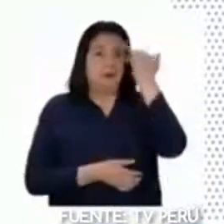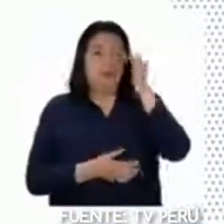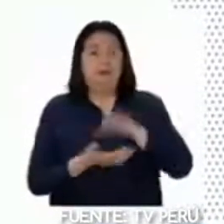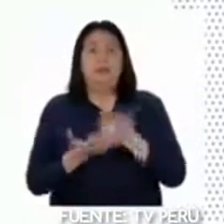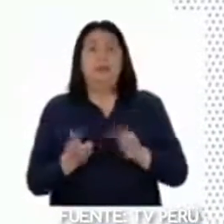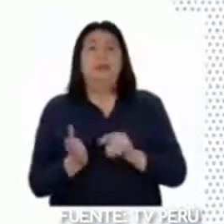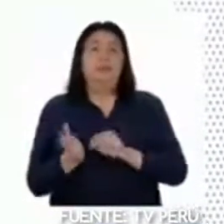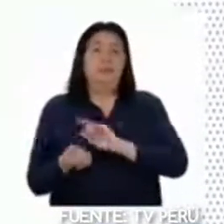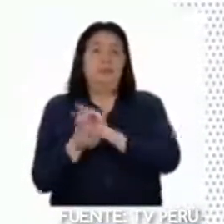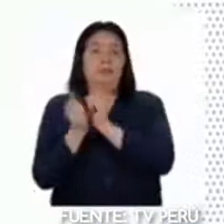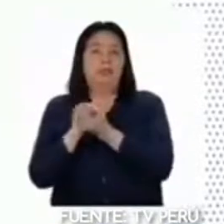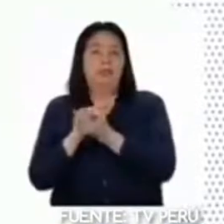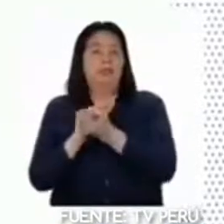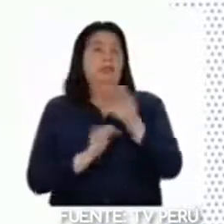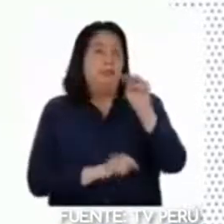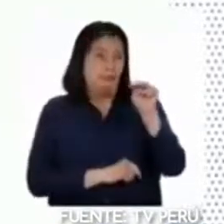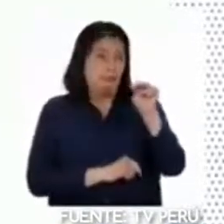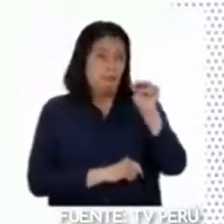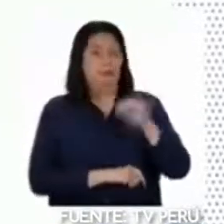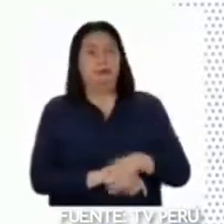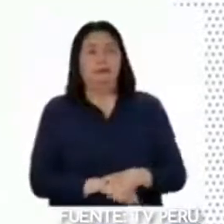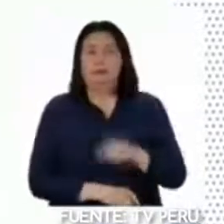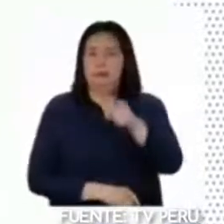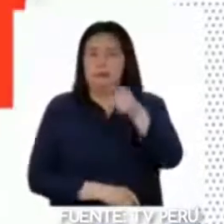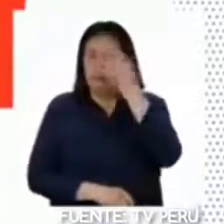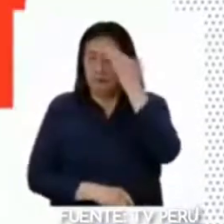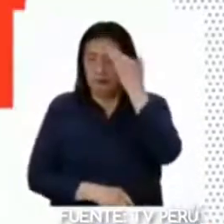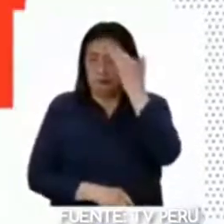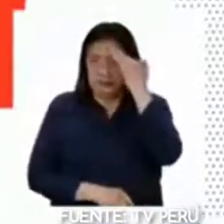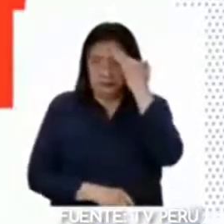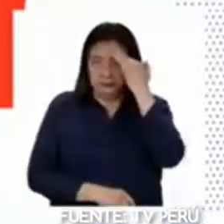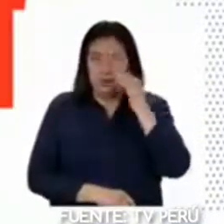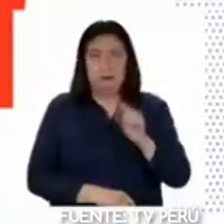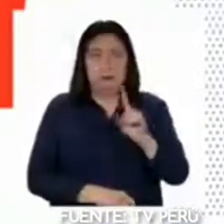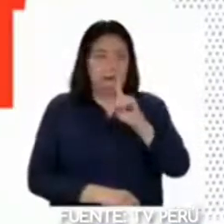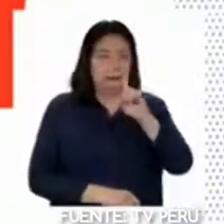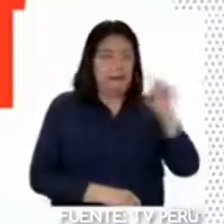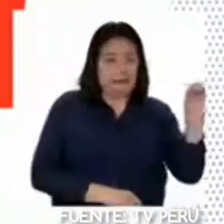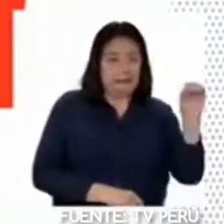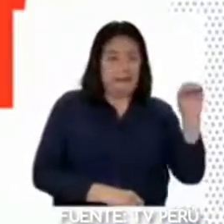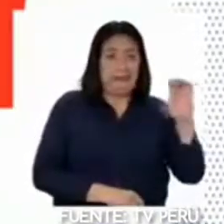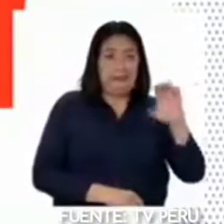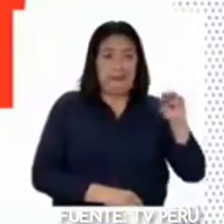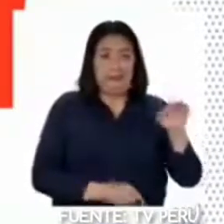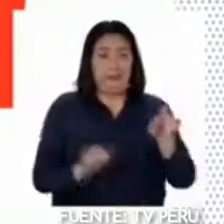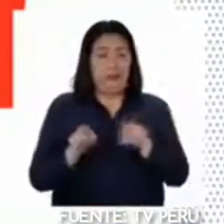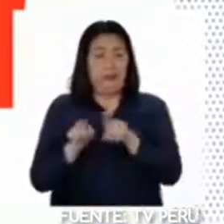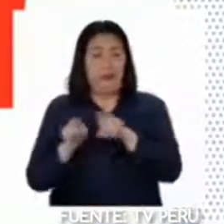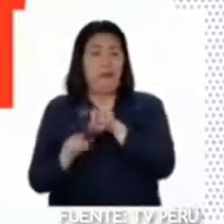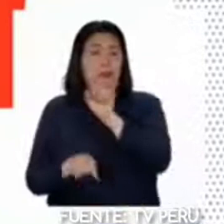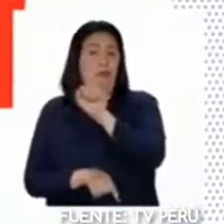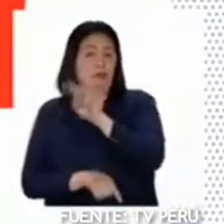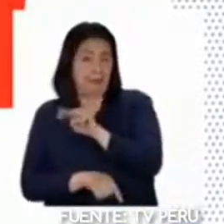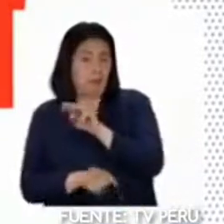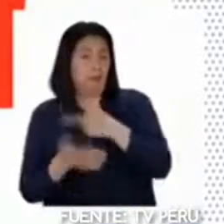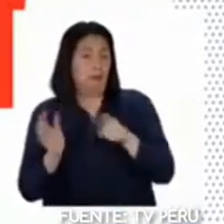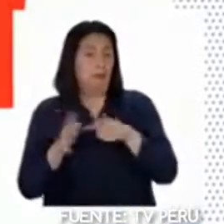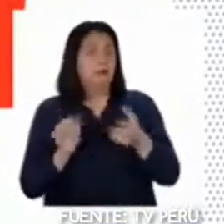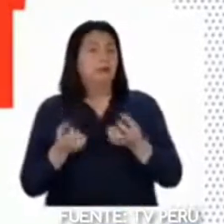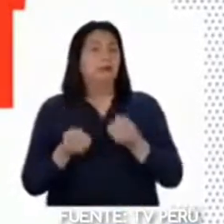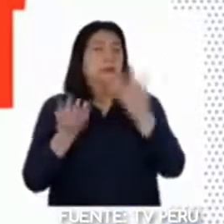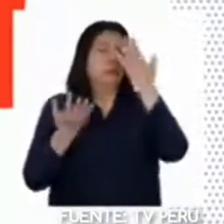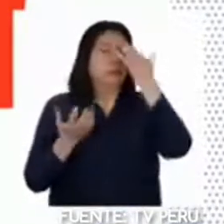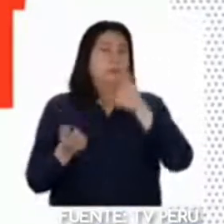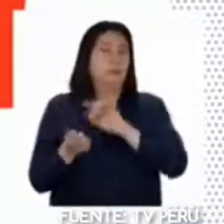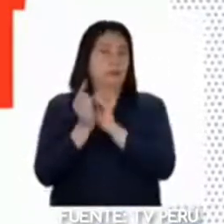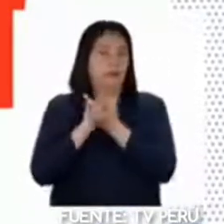idea expresarla en metros. Como sabemos que cada 100 centímetros es un metro, para expresar nuestra